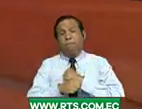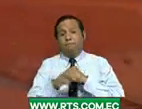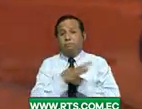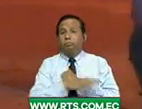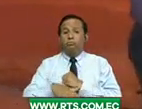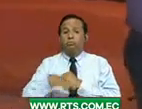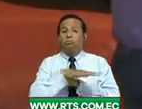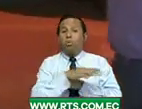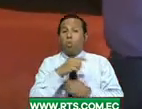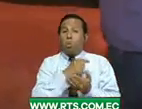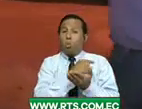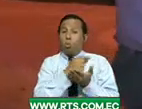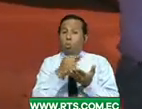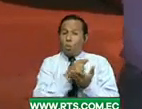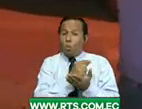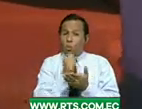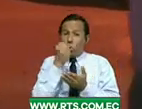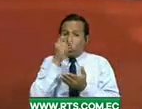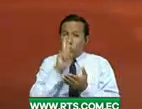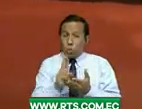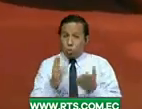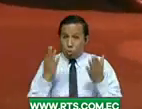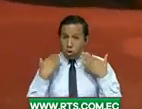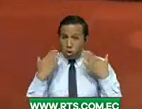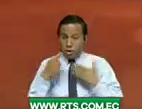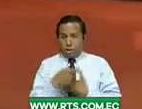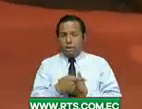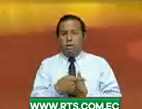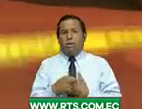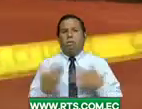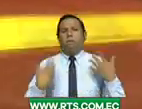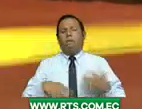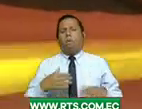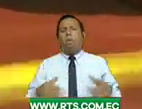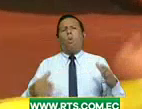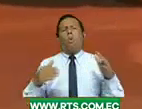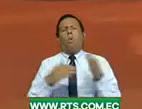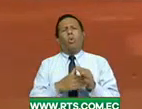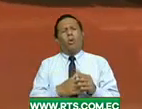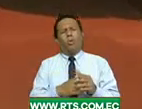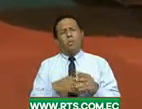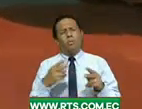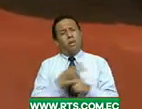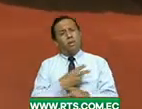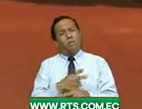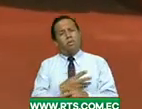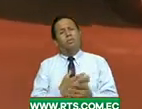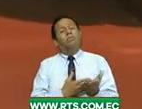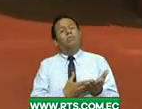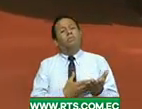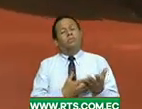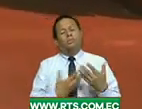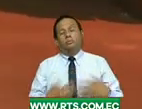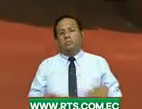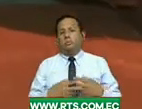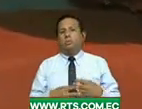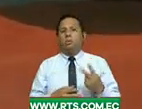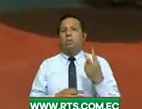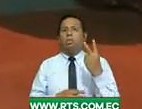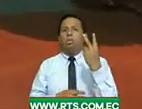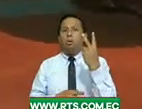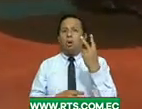Cristal, esto en el Guasmo, sur de la ciudad de Guayaquil, nuevos hechos violentos se han suscitado. En esta ocasión se habla de